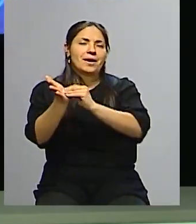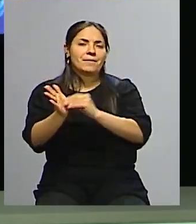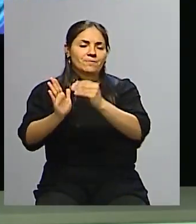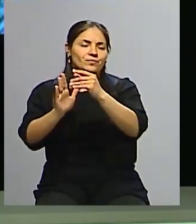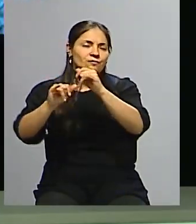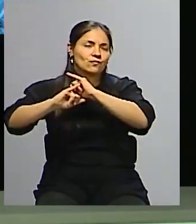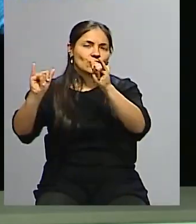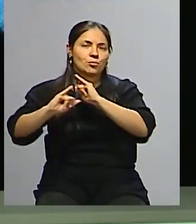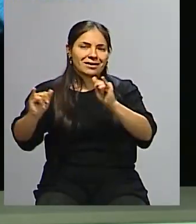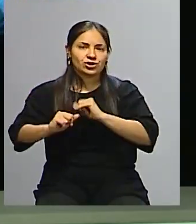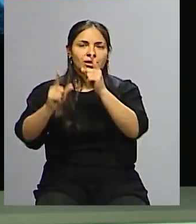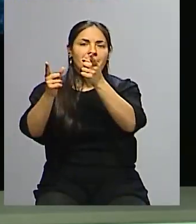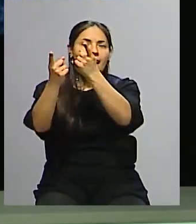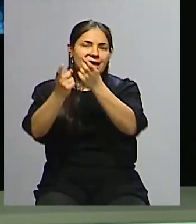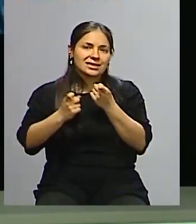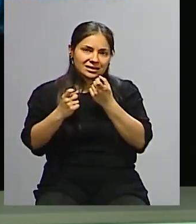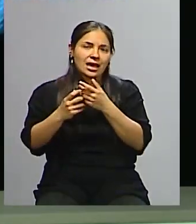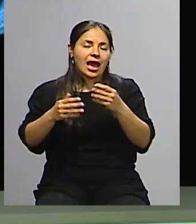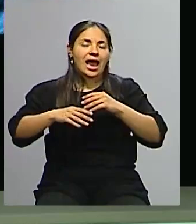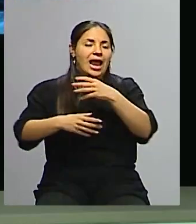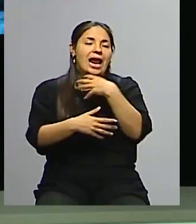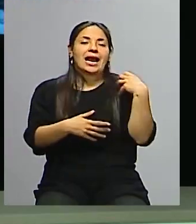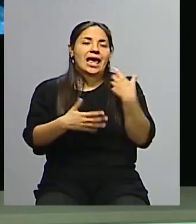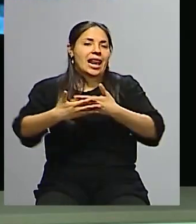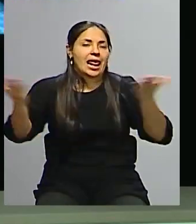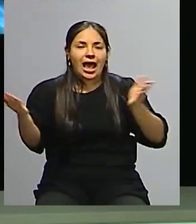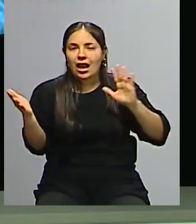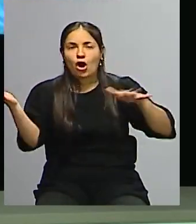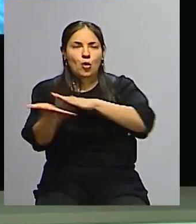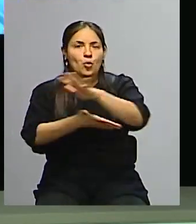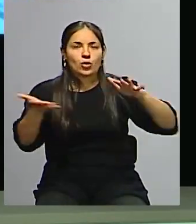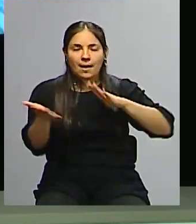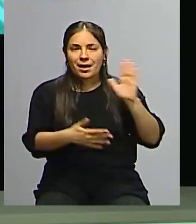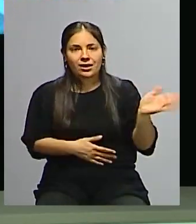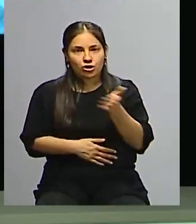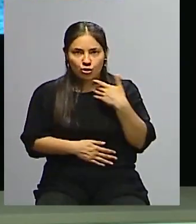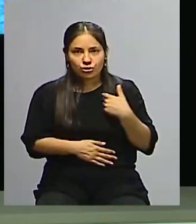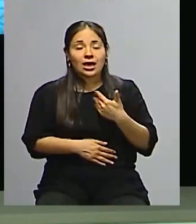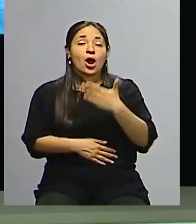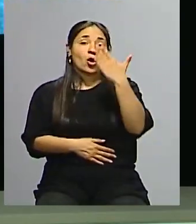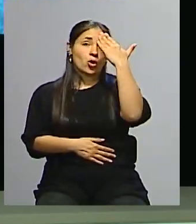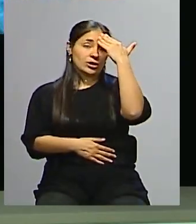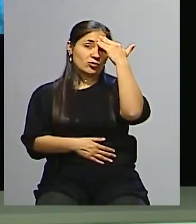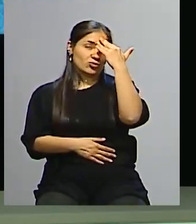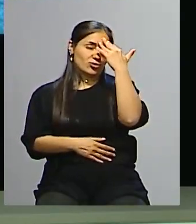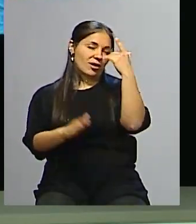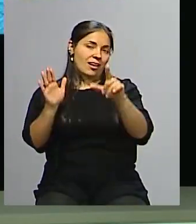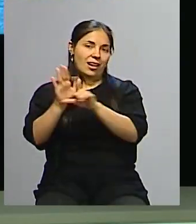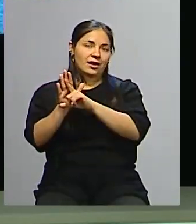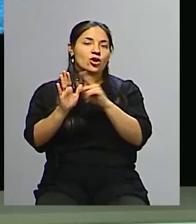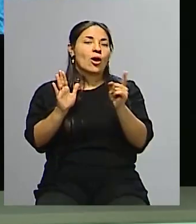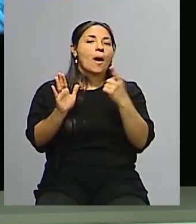de necesidades que son más generales a toda la comunidad y que no quedan en manos por constitución o por ley orgánica, en manos de